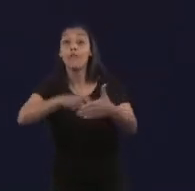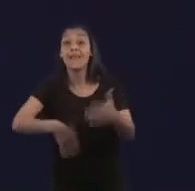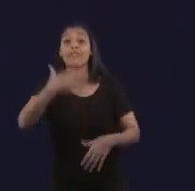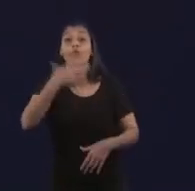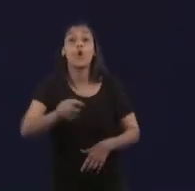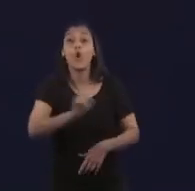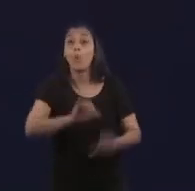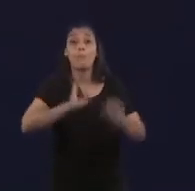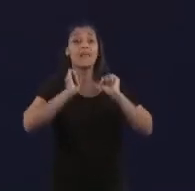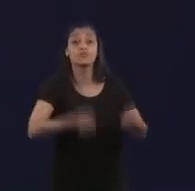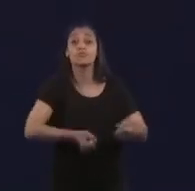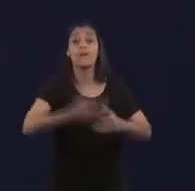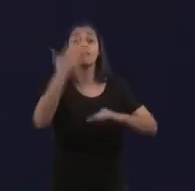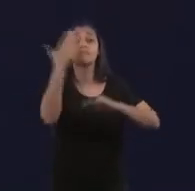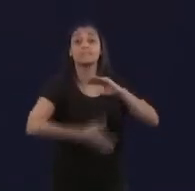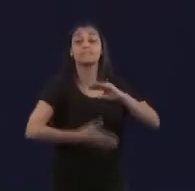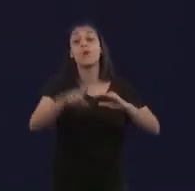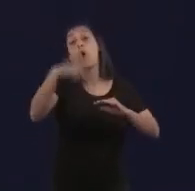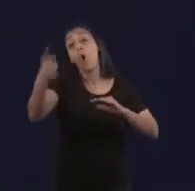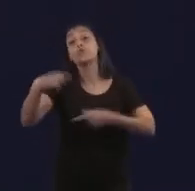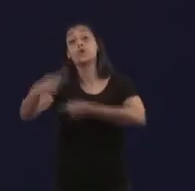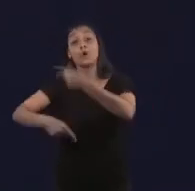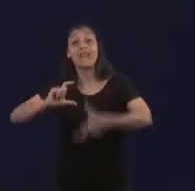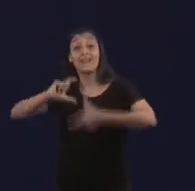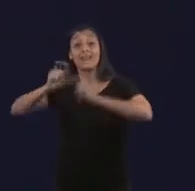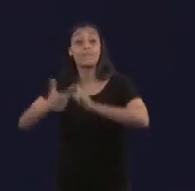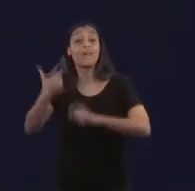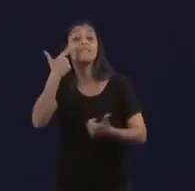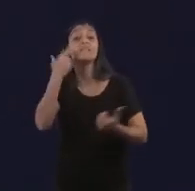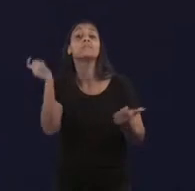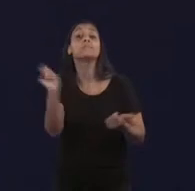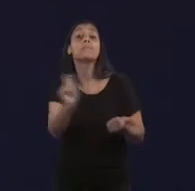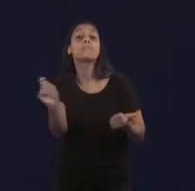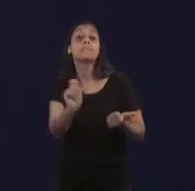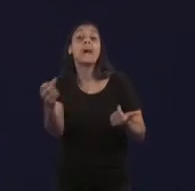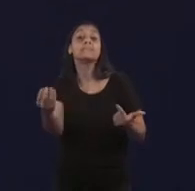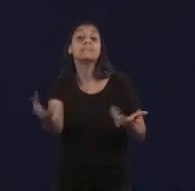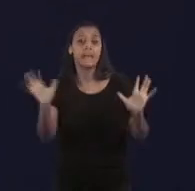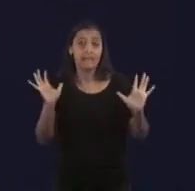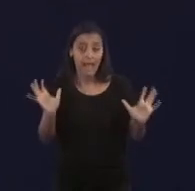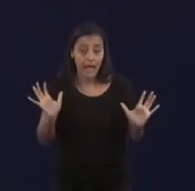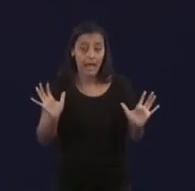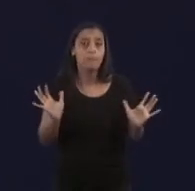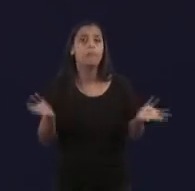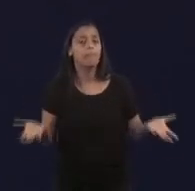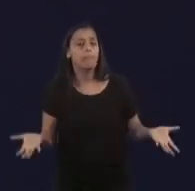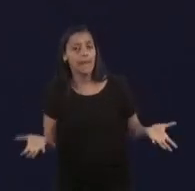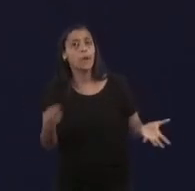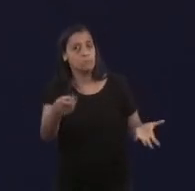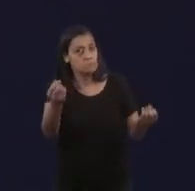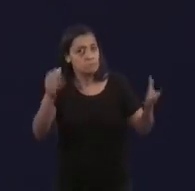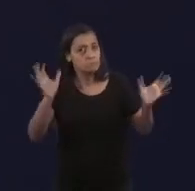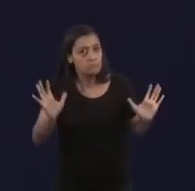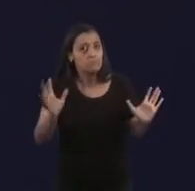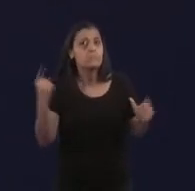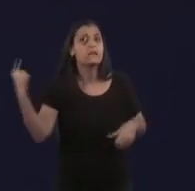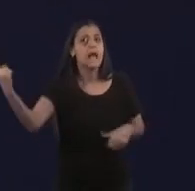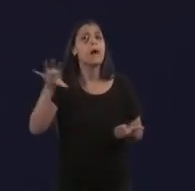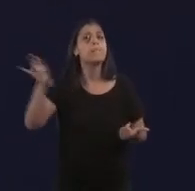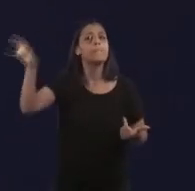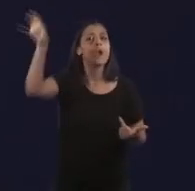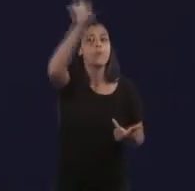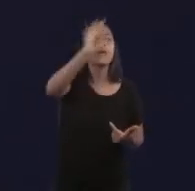cortó, y los que no se va a dar un plazo de algunos meses para que las puedan cumplimentar. Digo, y está bien que cada provincia,